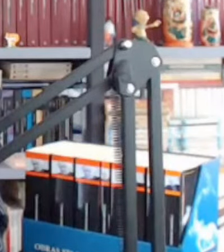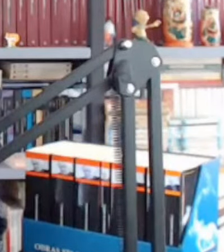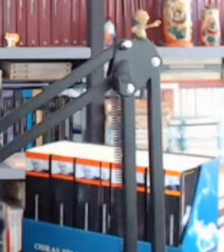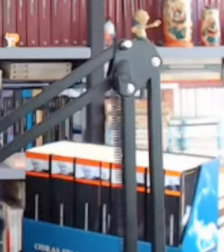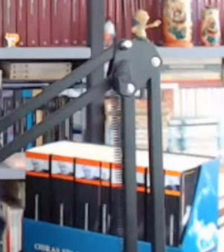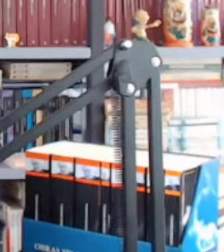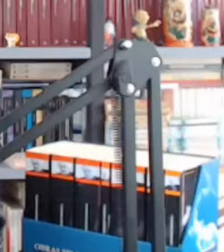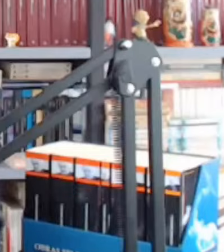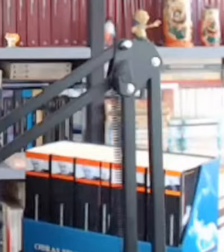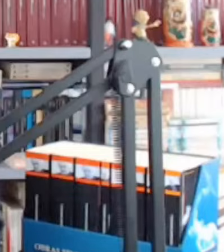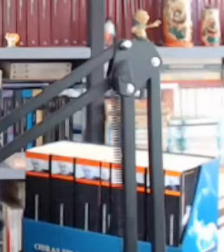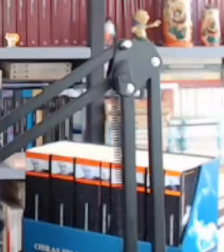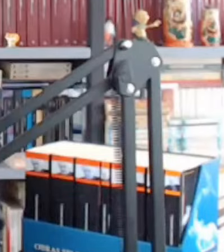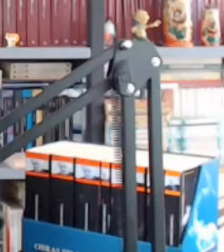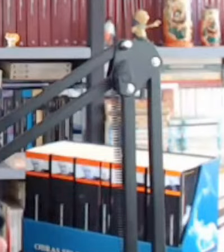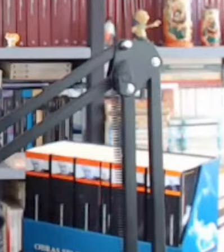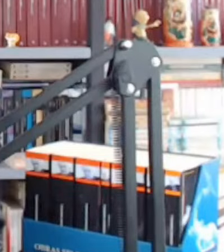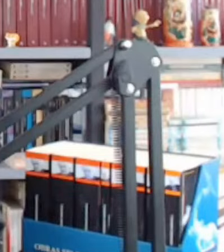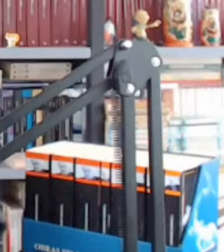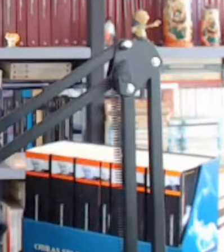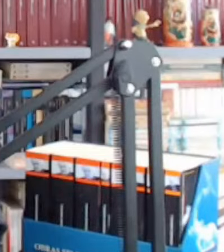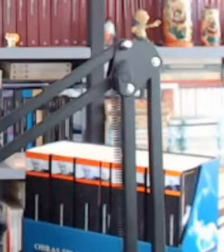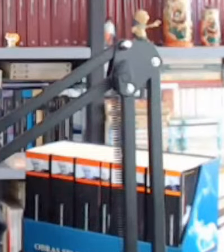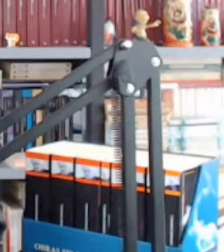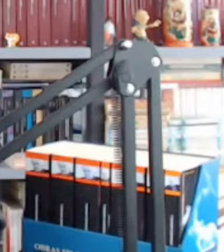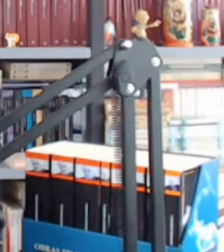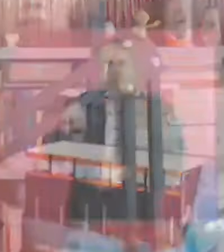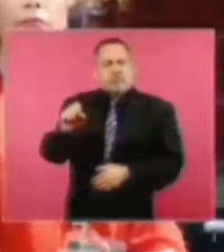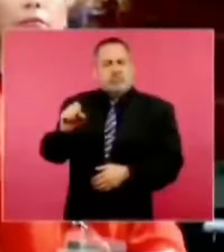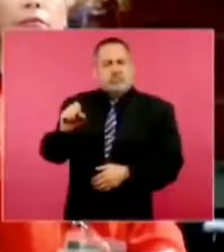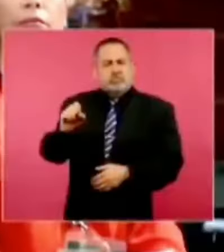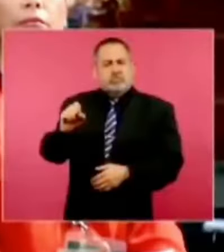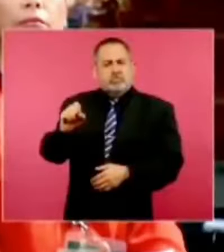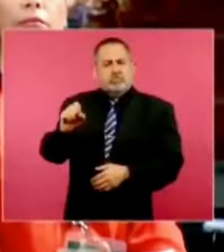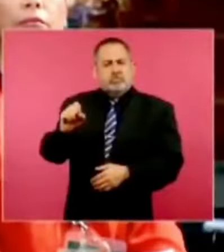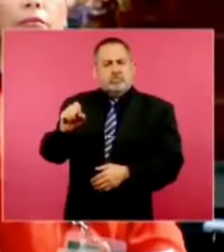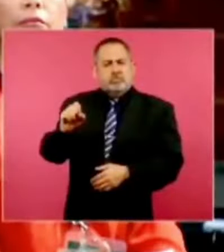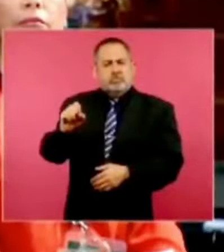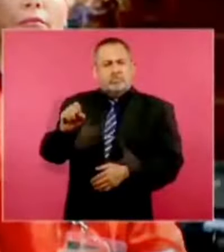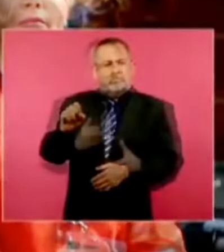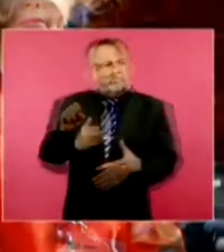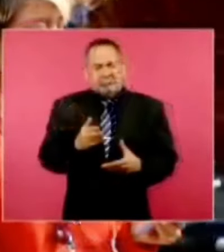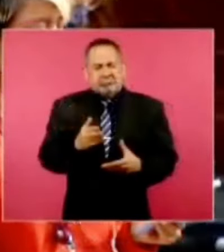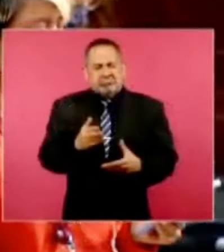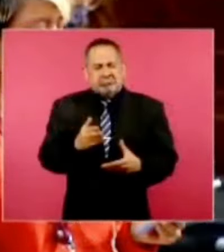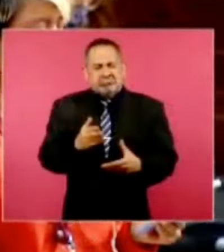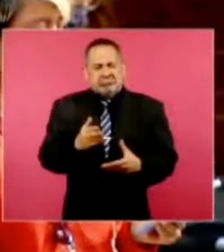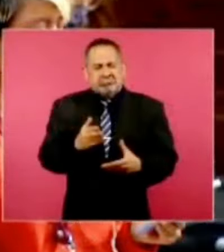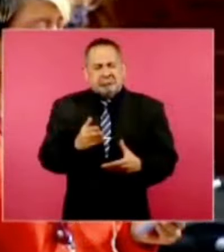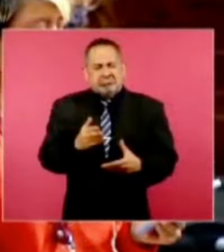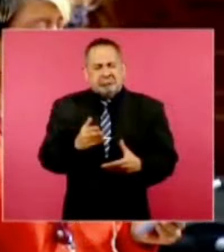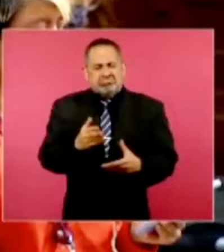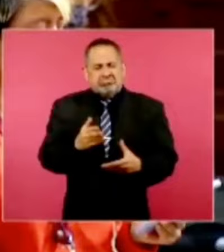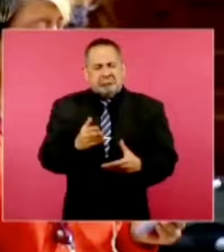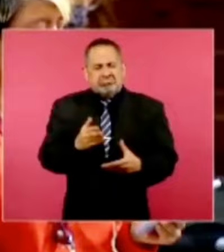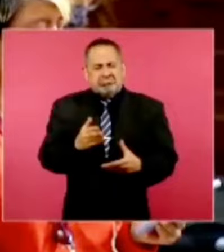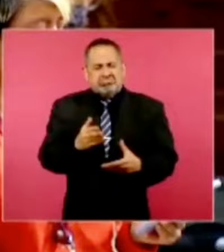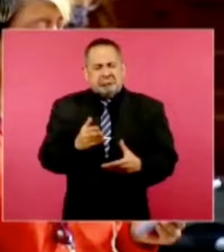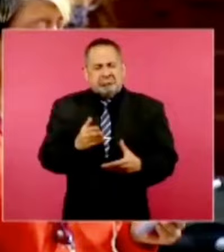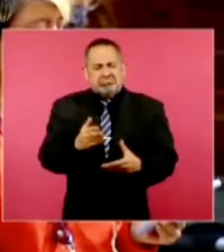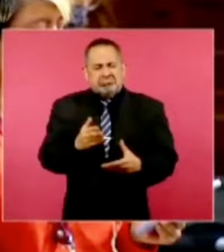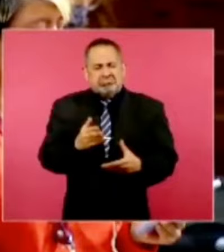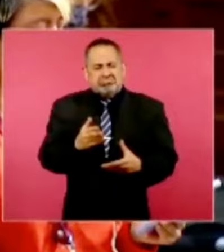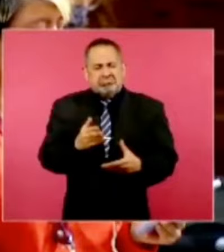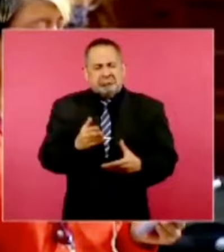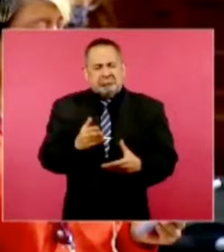una discusión cantinera con el presidente de la República, y eso es lo que desde mi punto de vista ha ido a montar la señora Reina